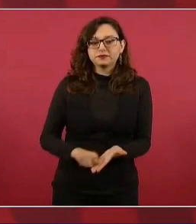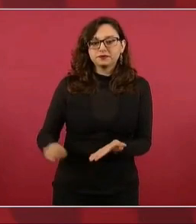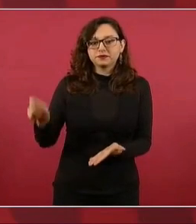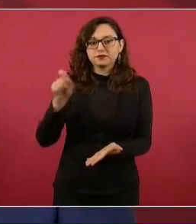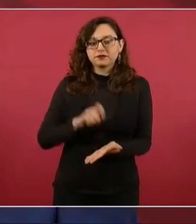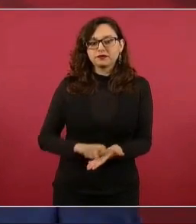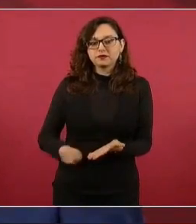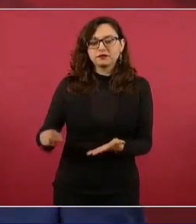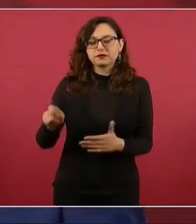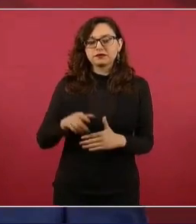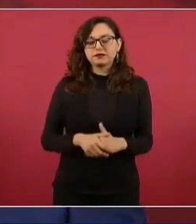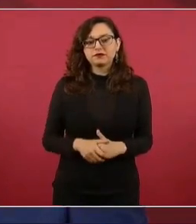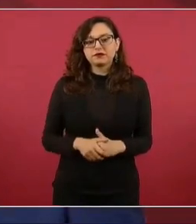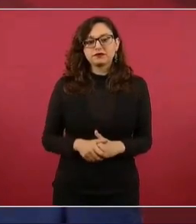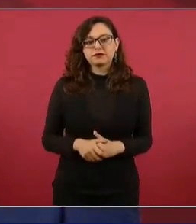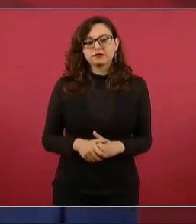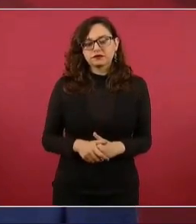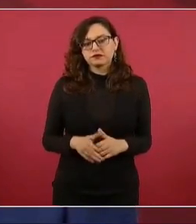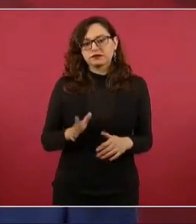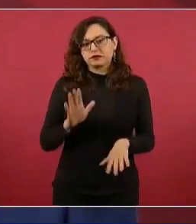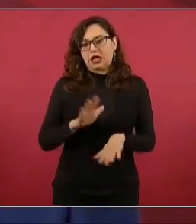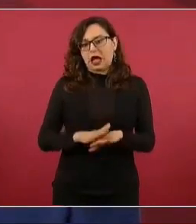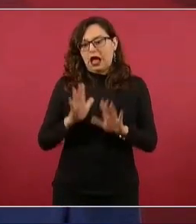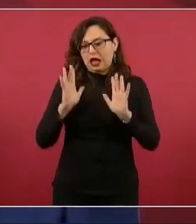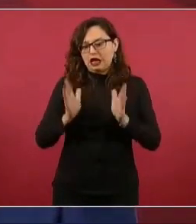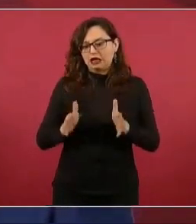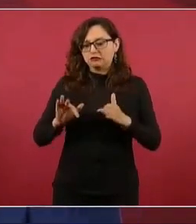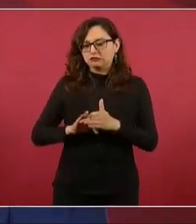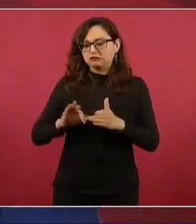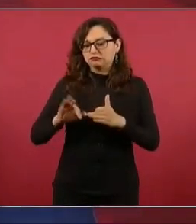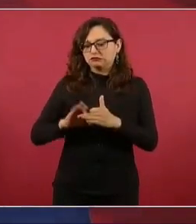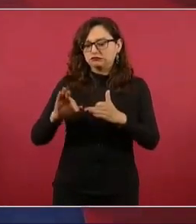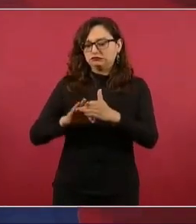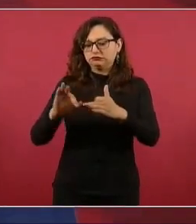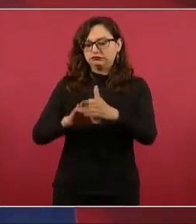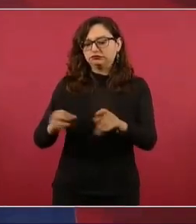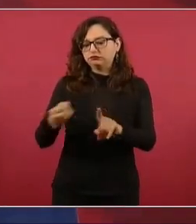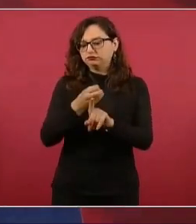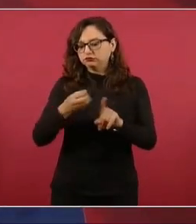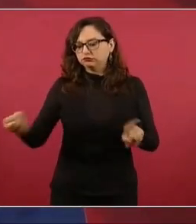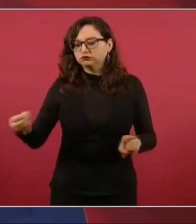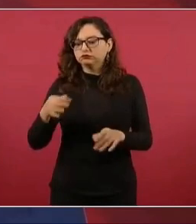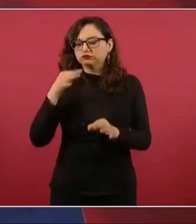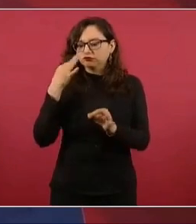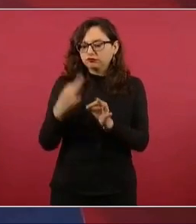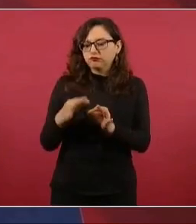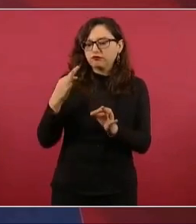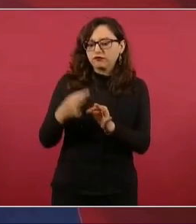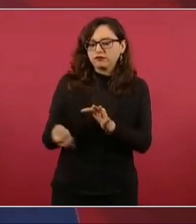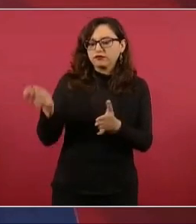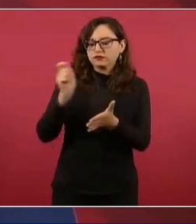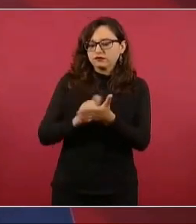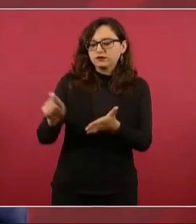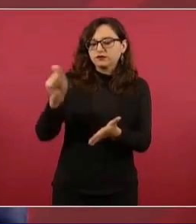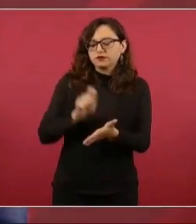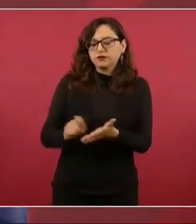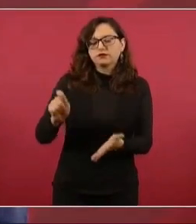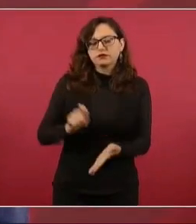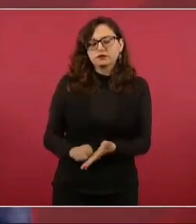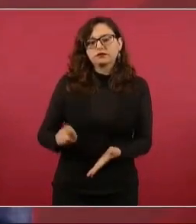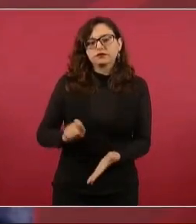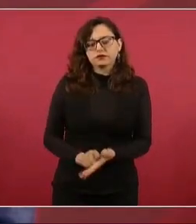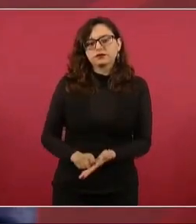con una disciplina. Ya la he aplicado cuando he escrito algunos